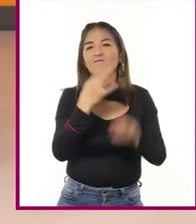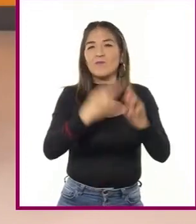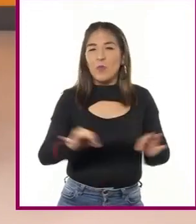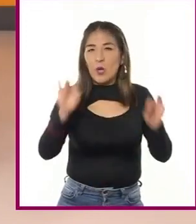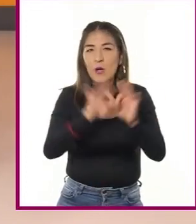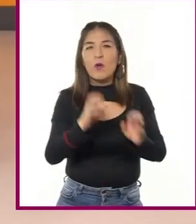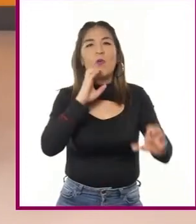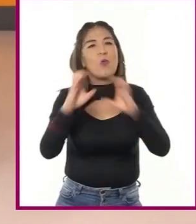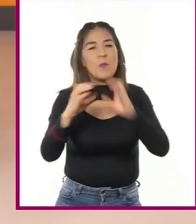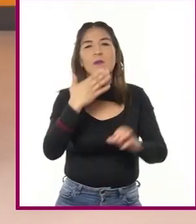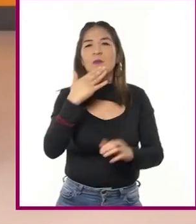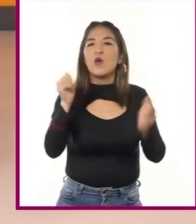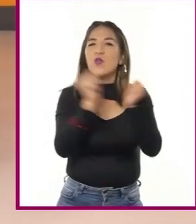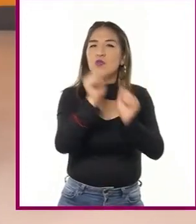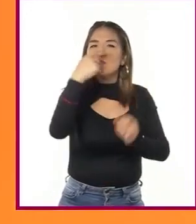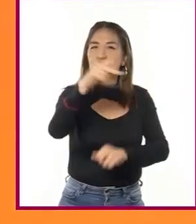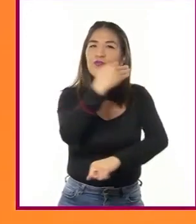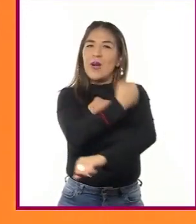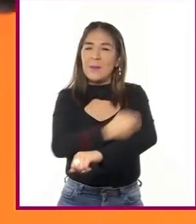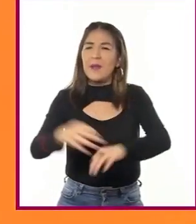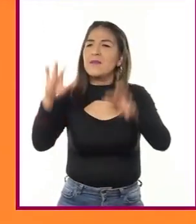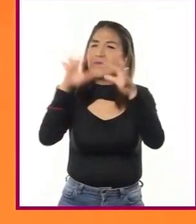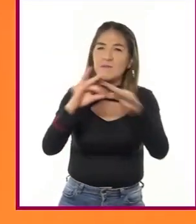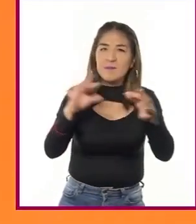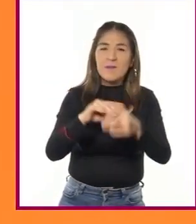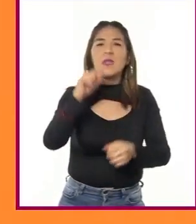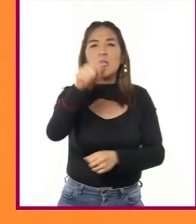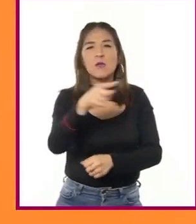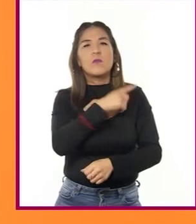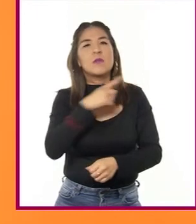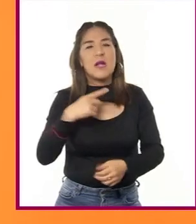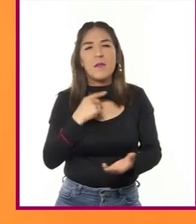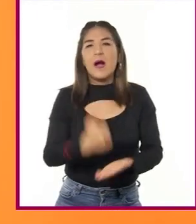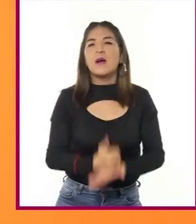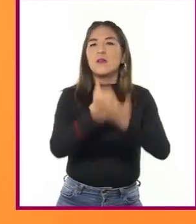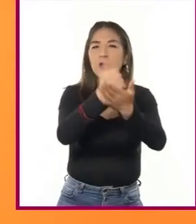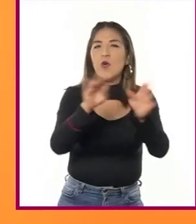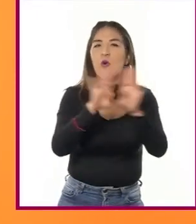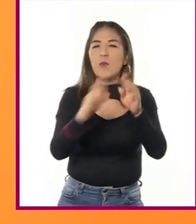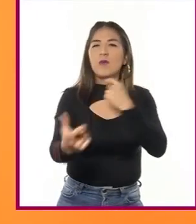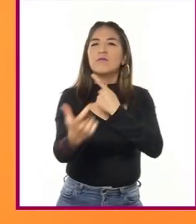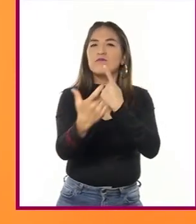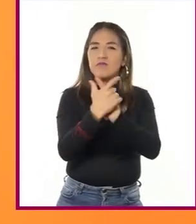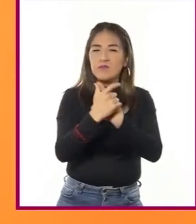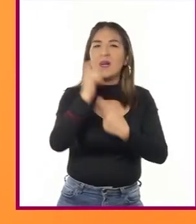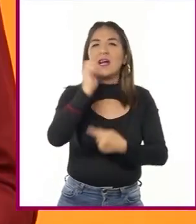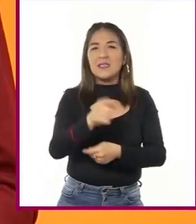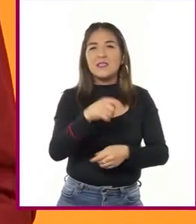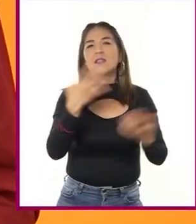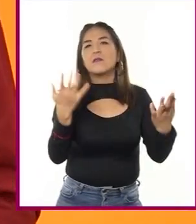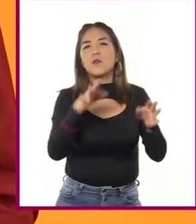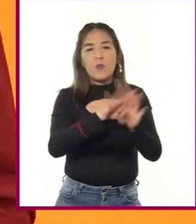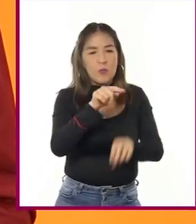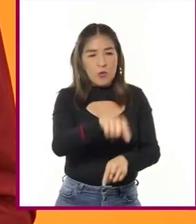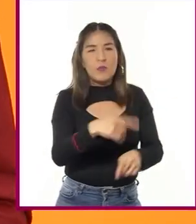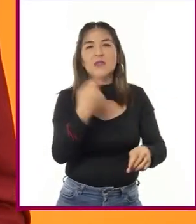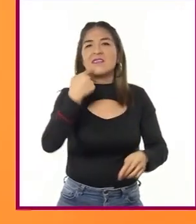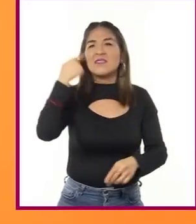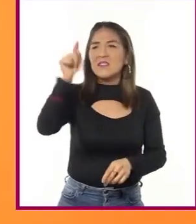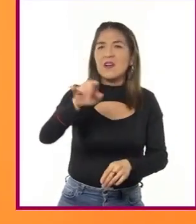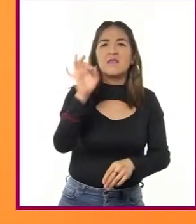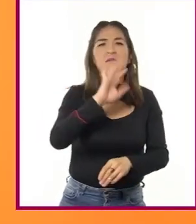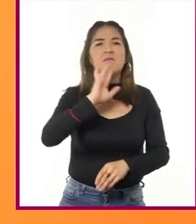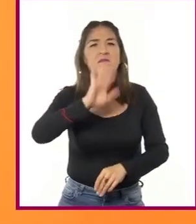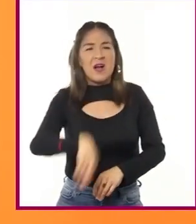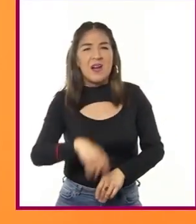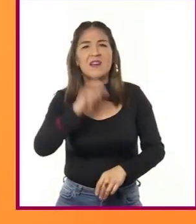buena comunicación con sus familias. Que tengan a la mano herramientas de protección como antivirus, denunciar cualquier tipo de